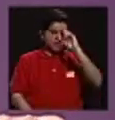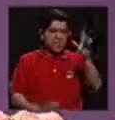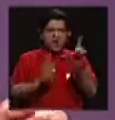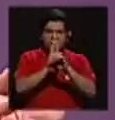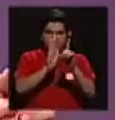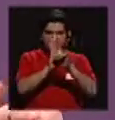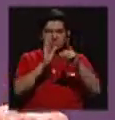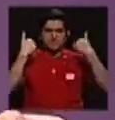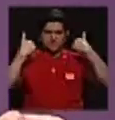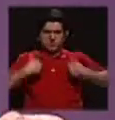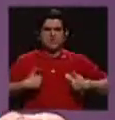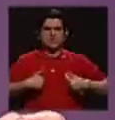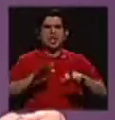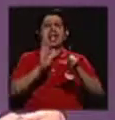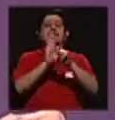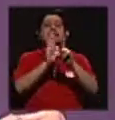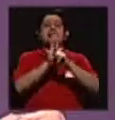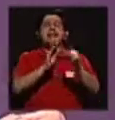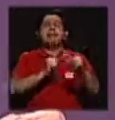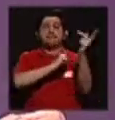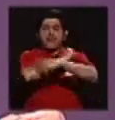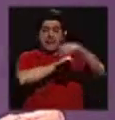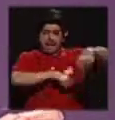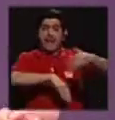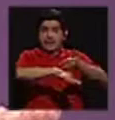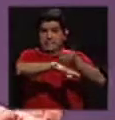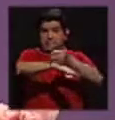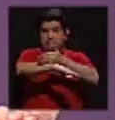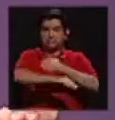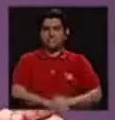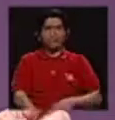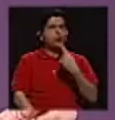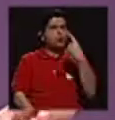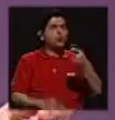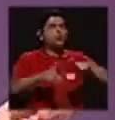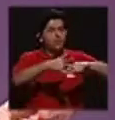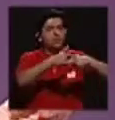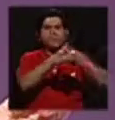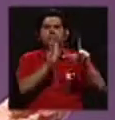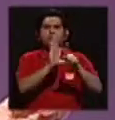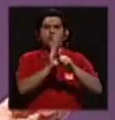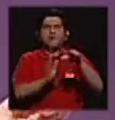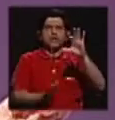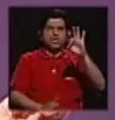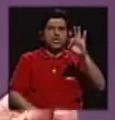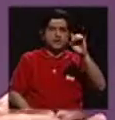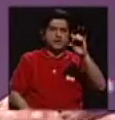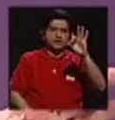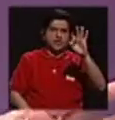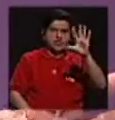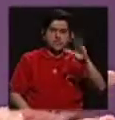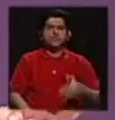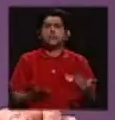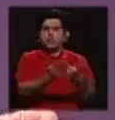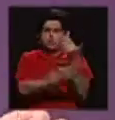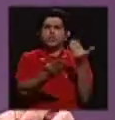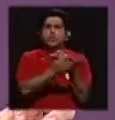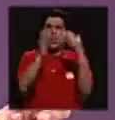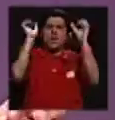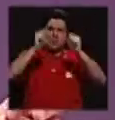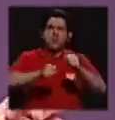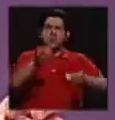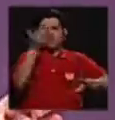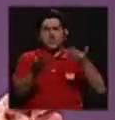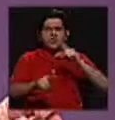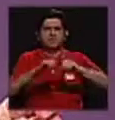humanos en el campo de la legislación penal. Yo diría que, como usted lo decía al inicio, la ley 9095, que aunque es muy reciente y podríamos